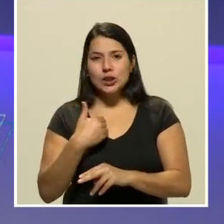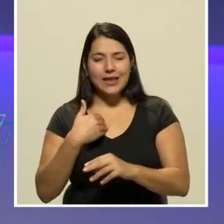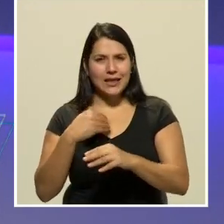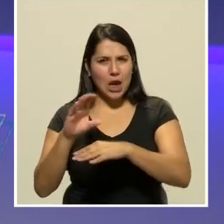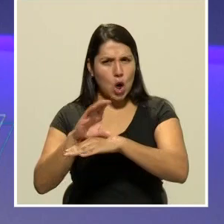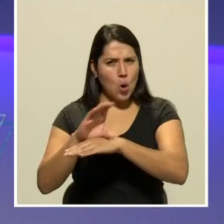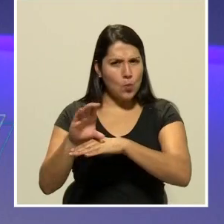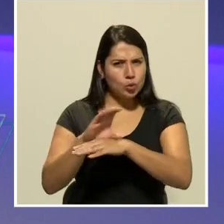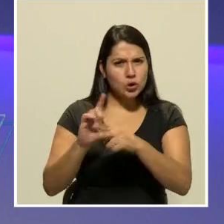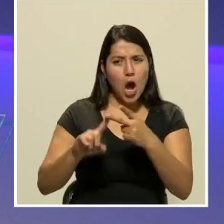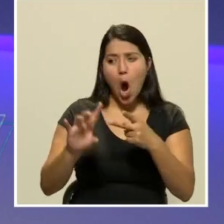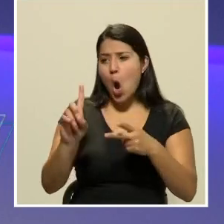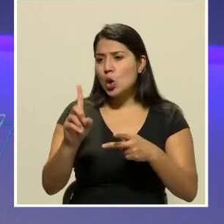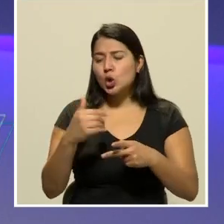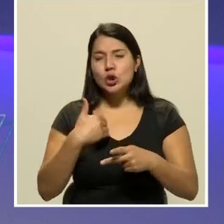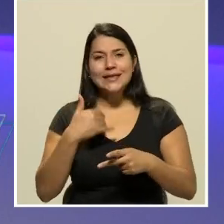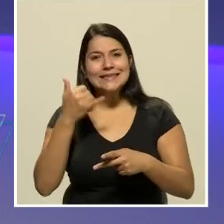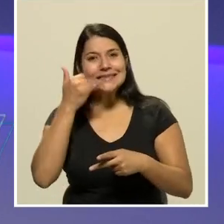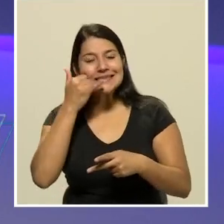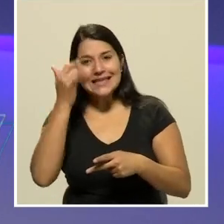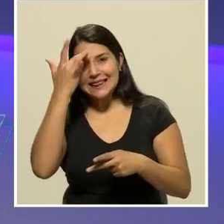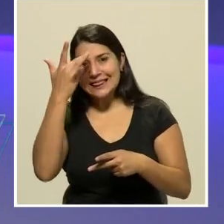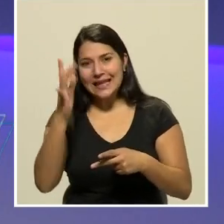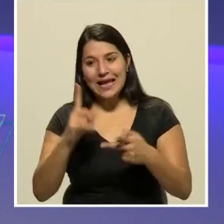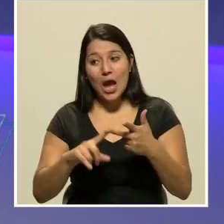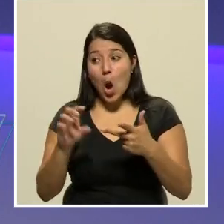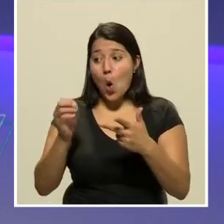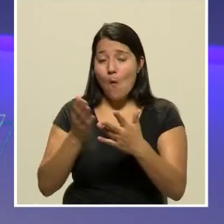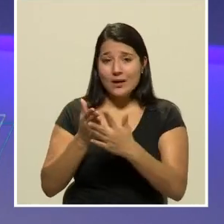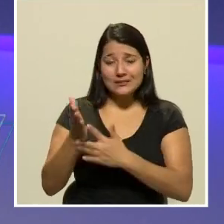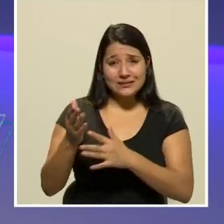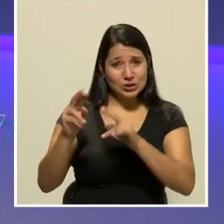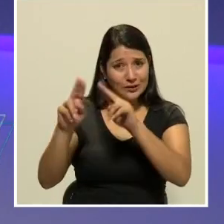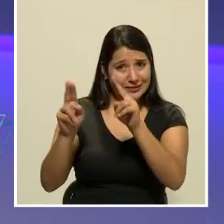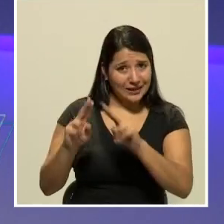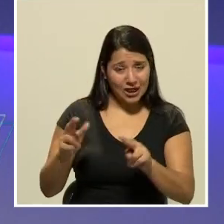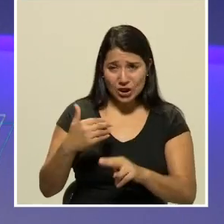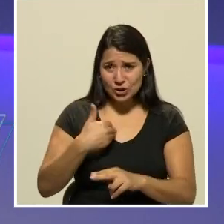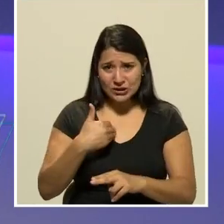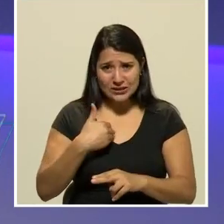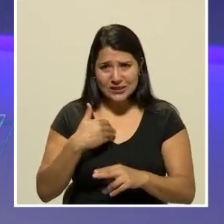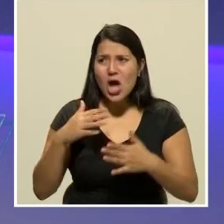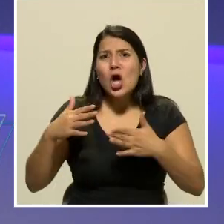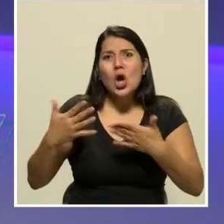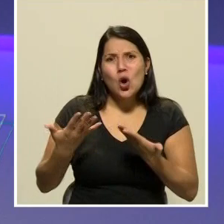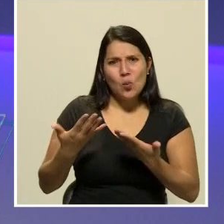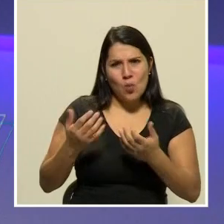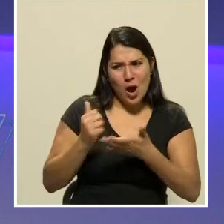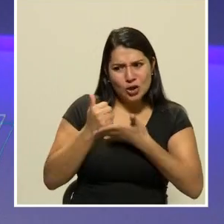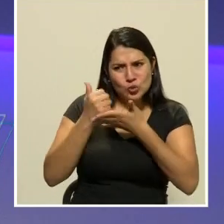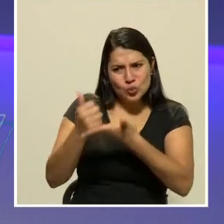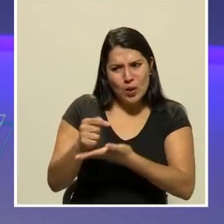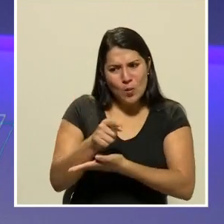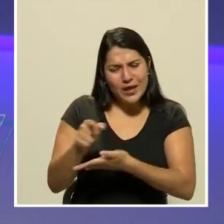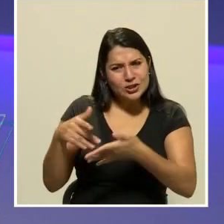o un teléfono inteligente o acceso a Internet. ¿Cómo les llegamos a esos chicos?